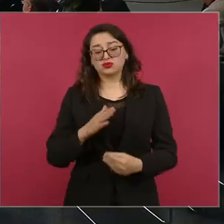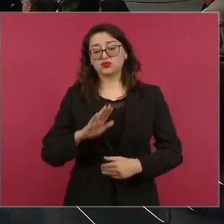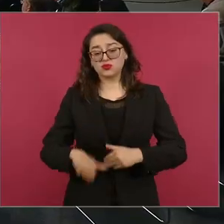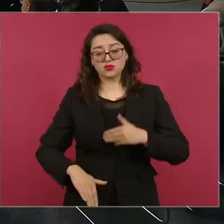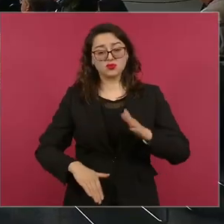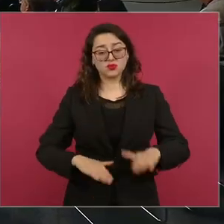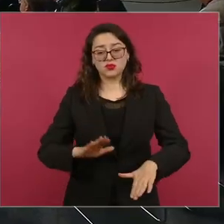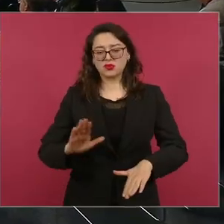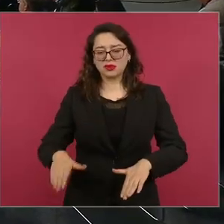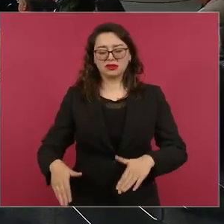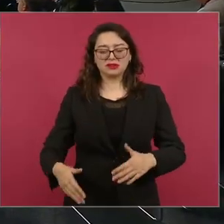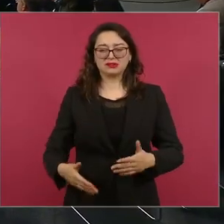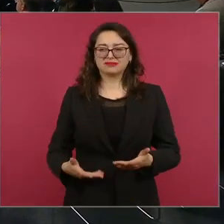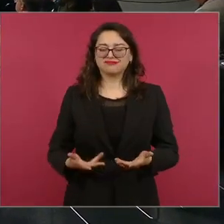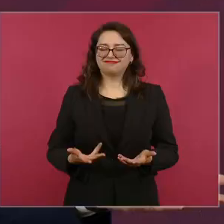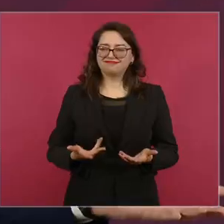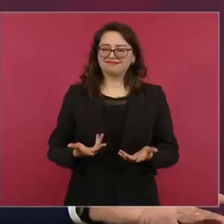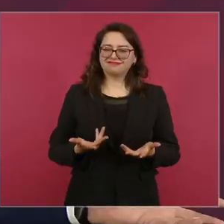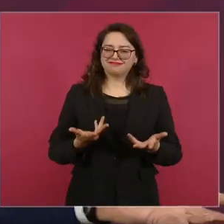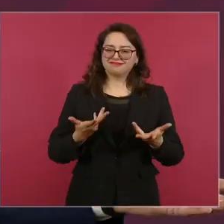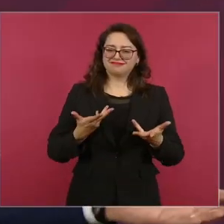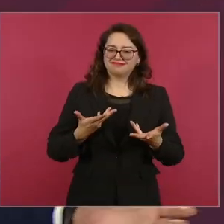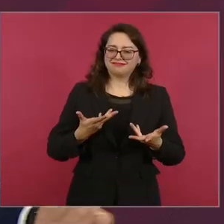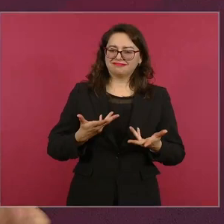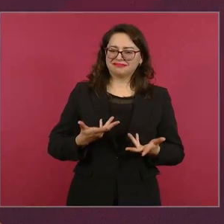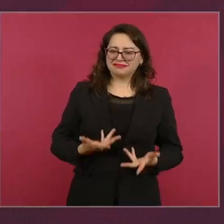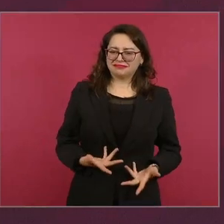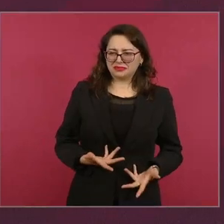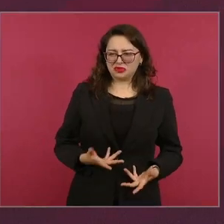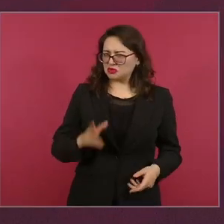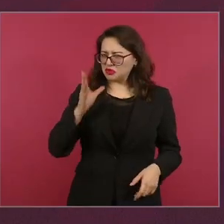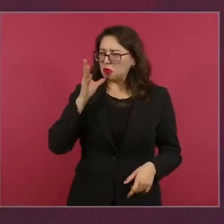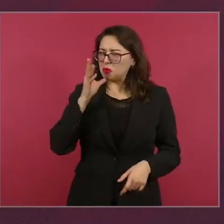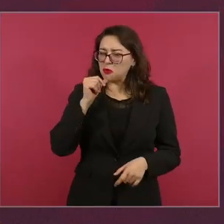¿Qué? ¿No podemos ponernos de acuerdo?